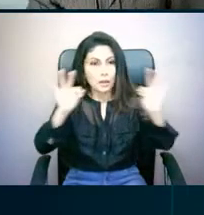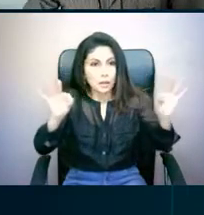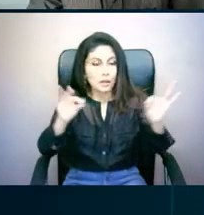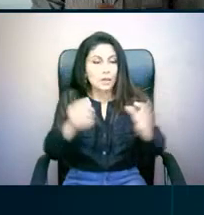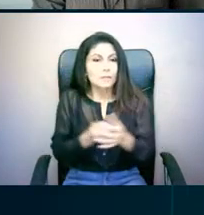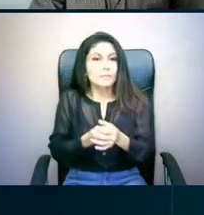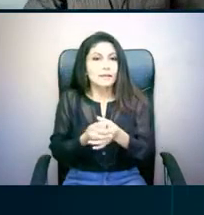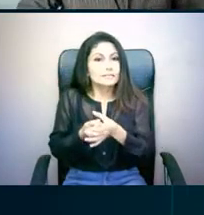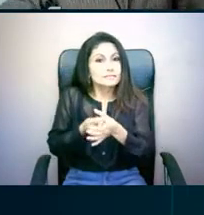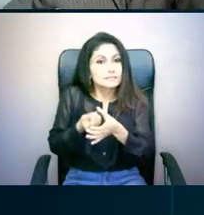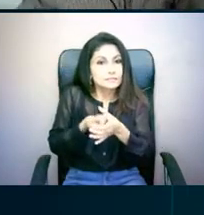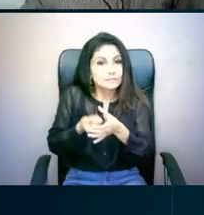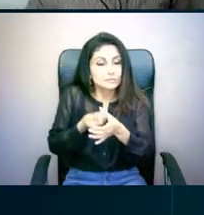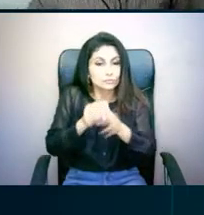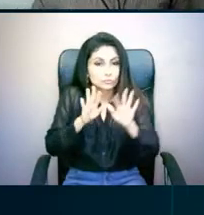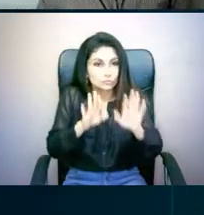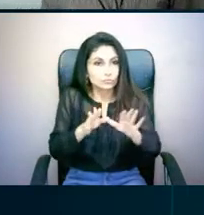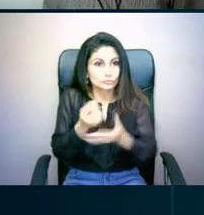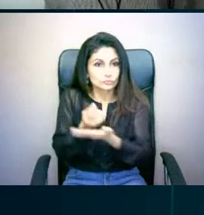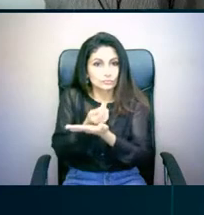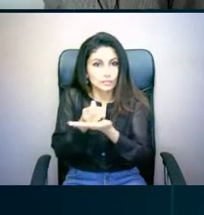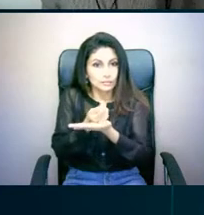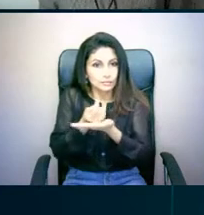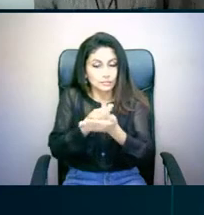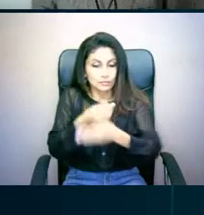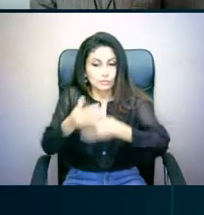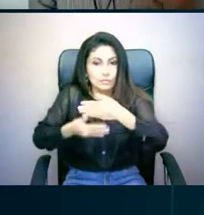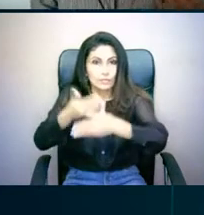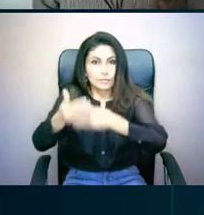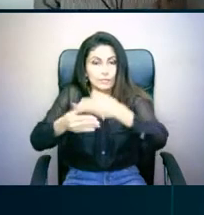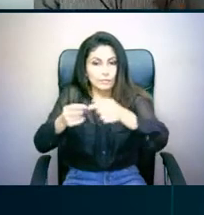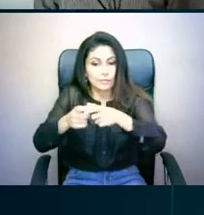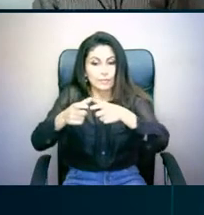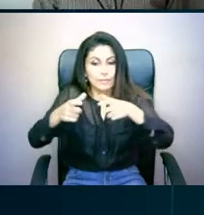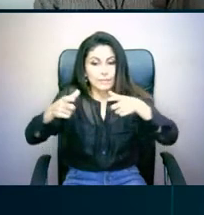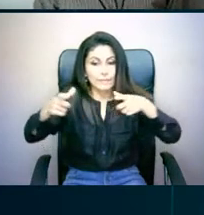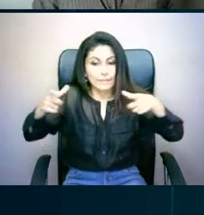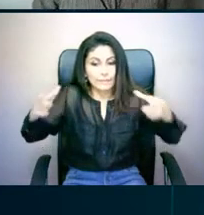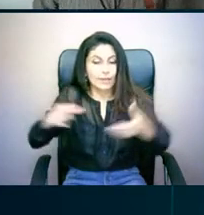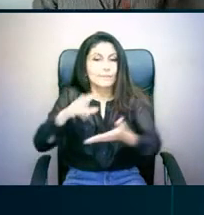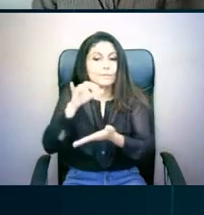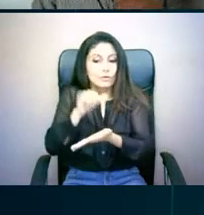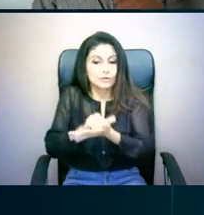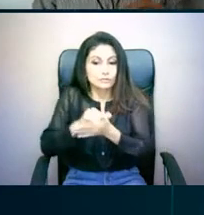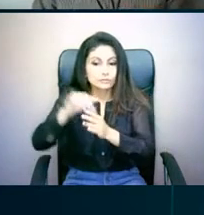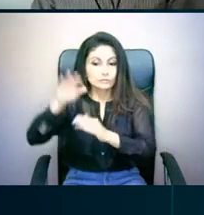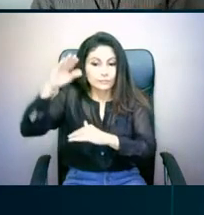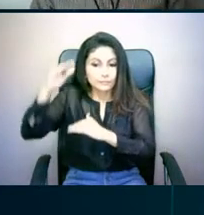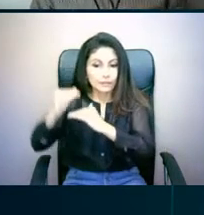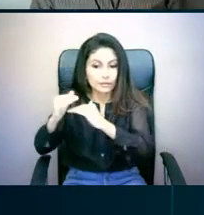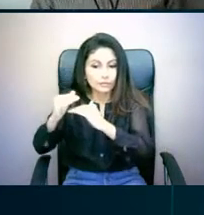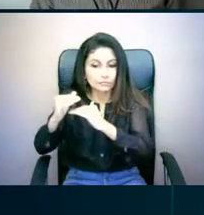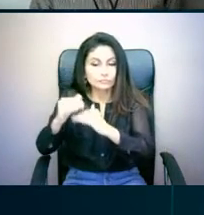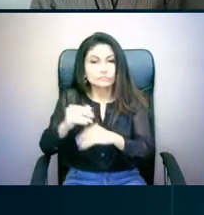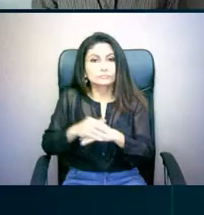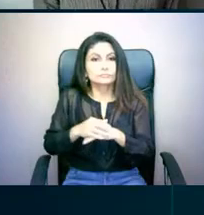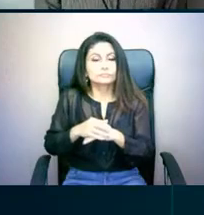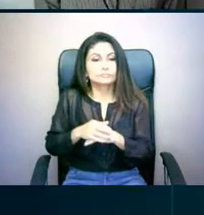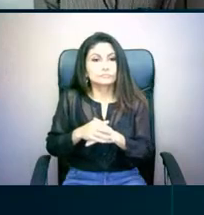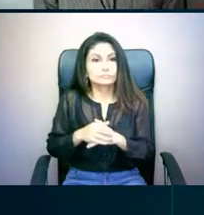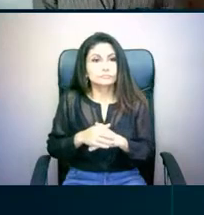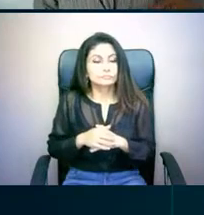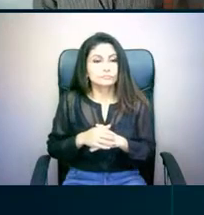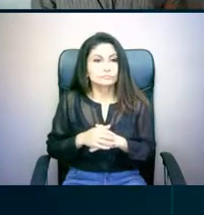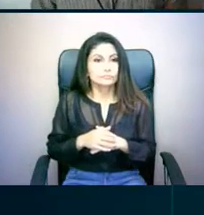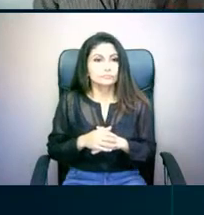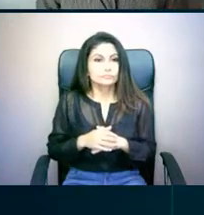bacterias que se desarrollaron pues, en el proceso. Entonces, por eso es que es tan baja el rendimiento de lípidos.